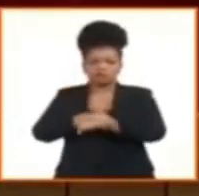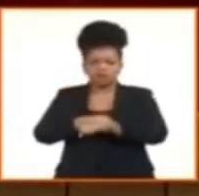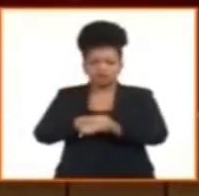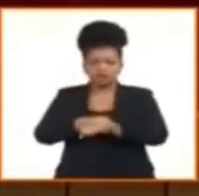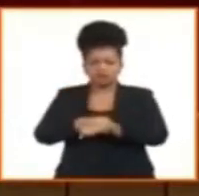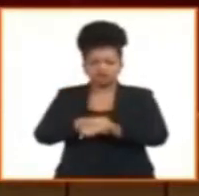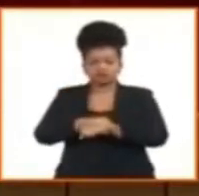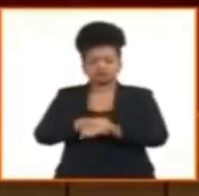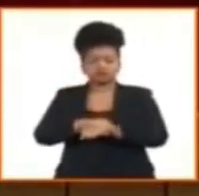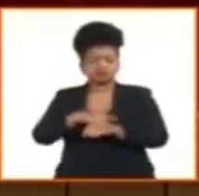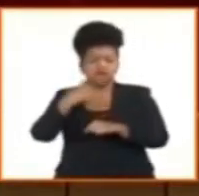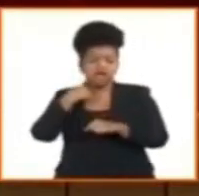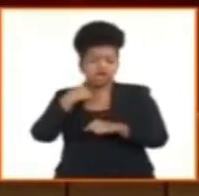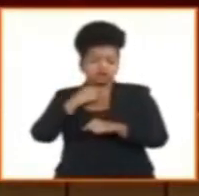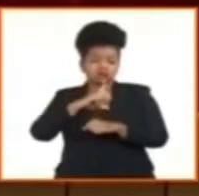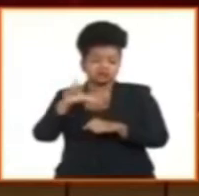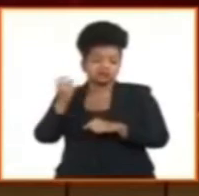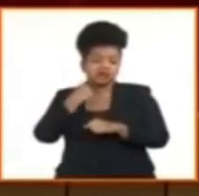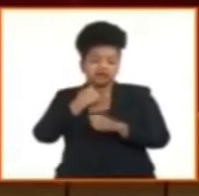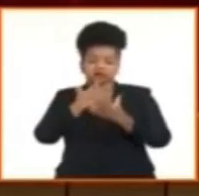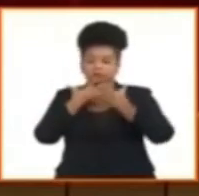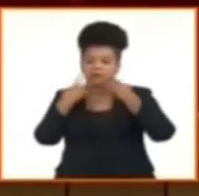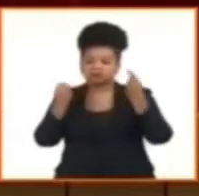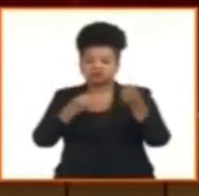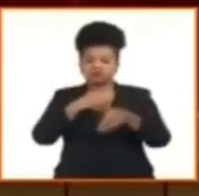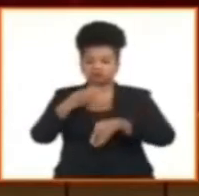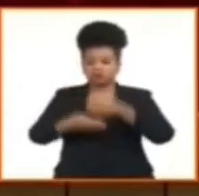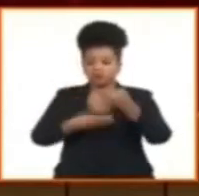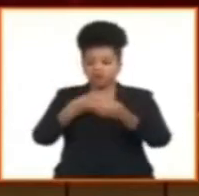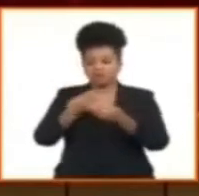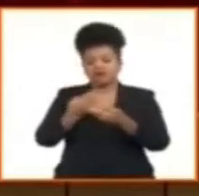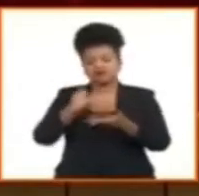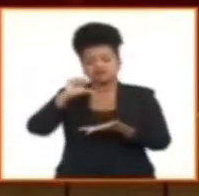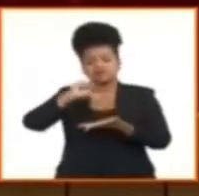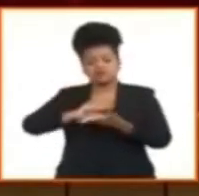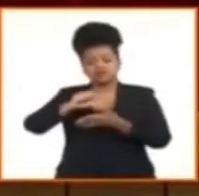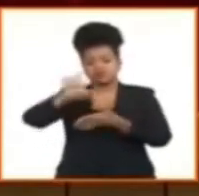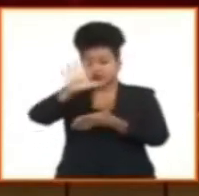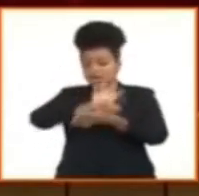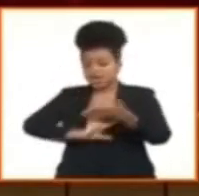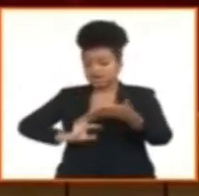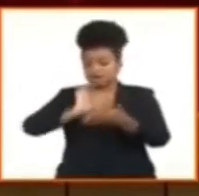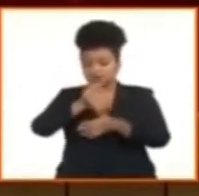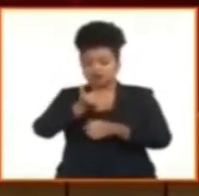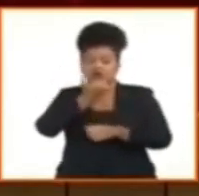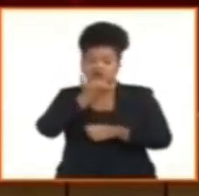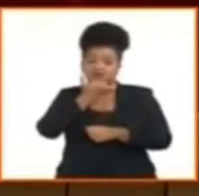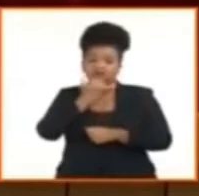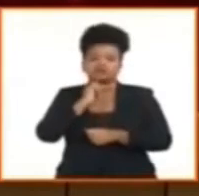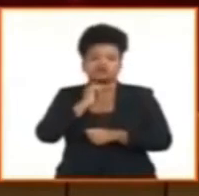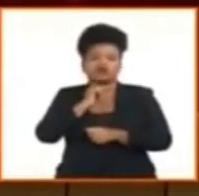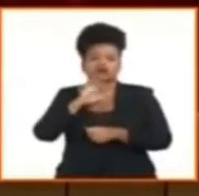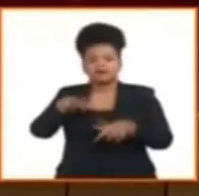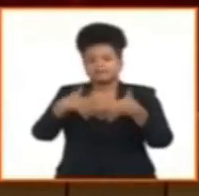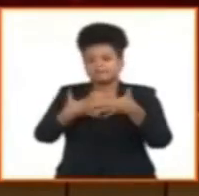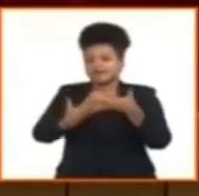perdida en el Cono Sur y en Centroamérica, los mismos que destruyeron toda la infraestructura de naciones prósperas del Medio Oriente, dejando